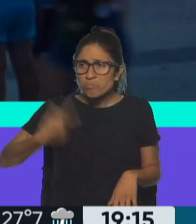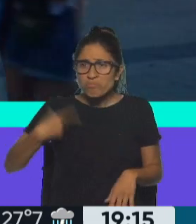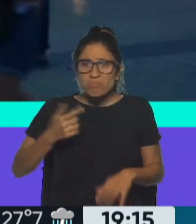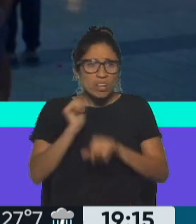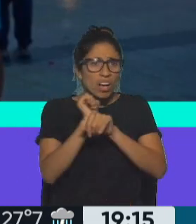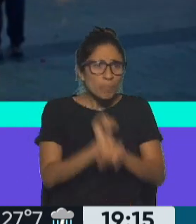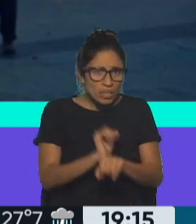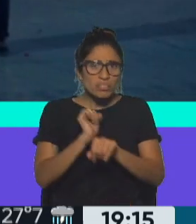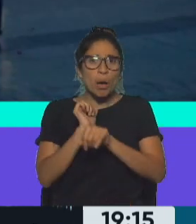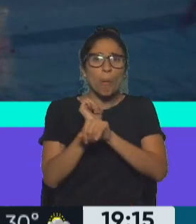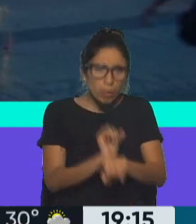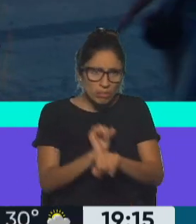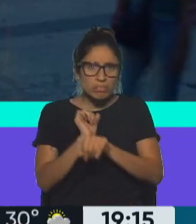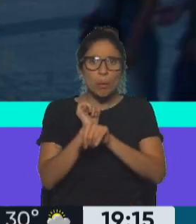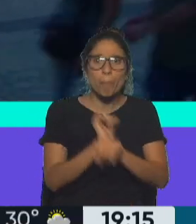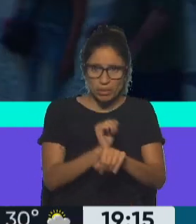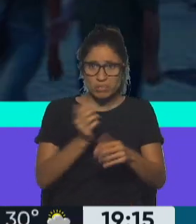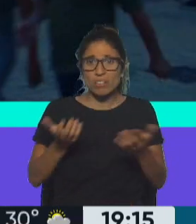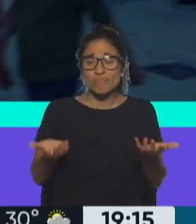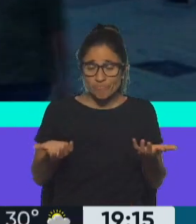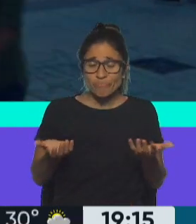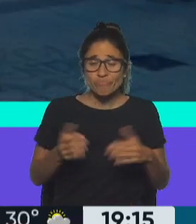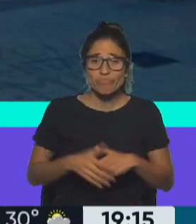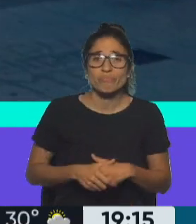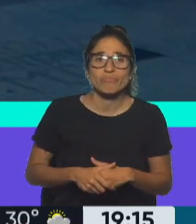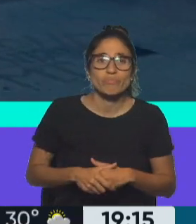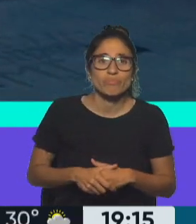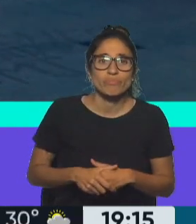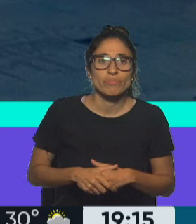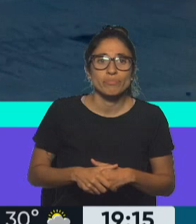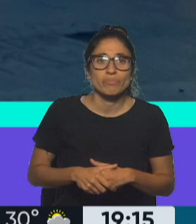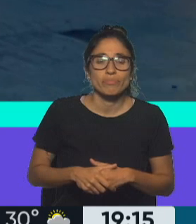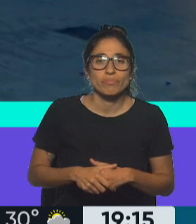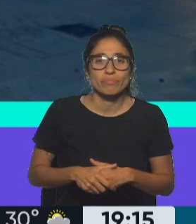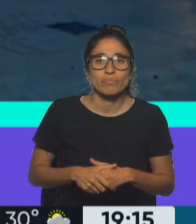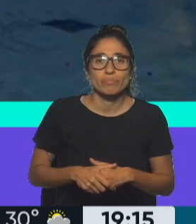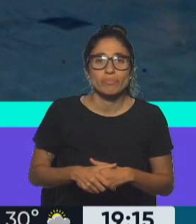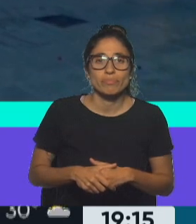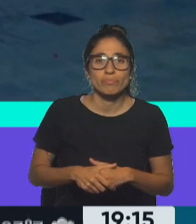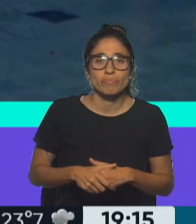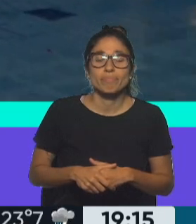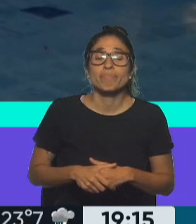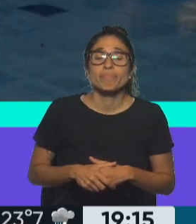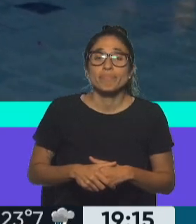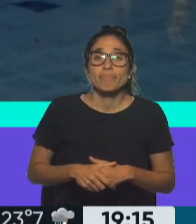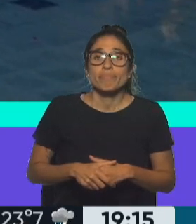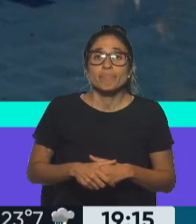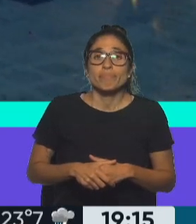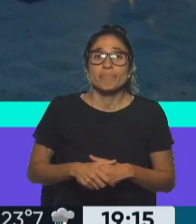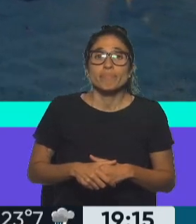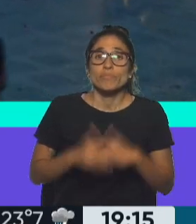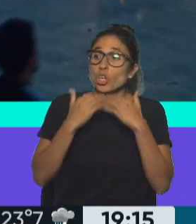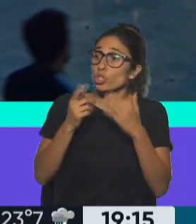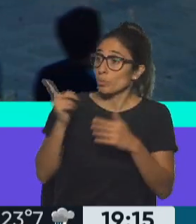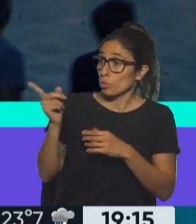Estado del GO. Así que bueno, eso... A propósito de esto, no sé, Felicitas, si quieres hacer